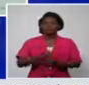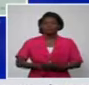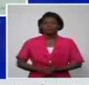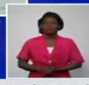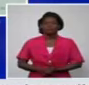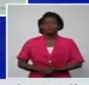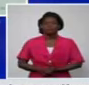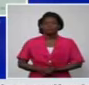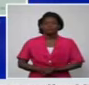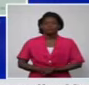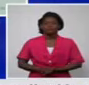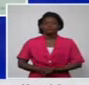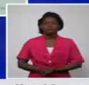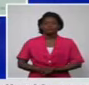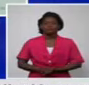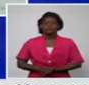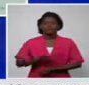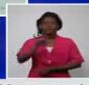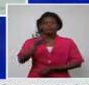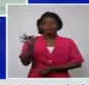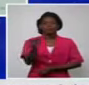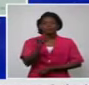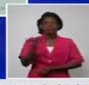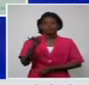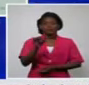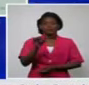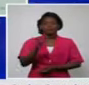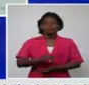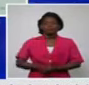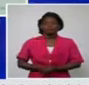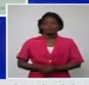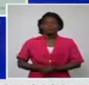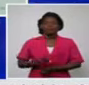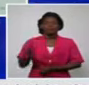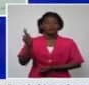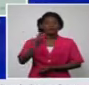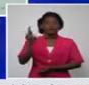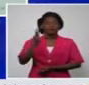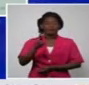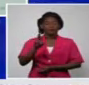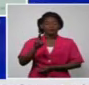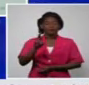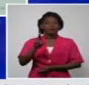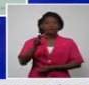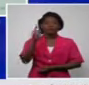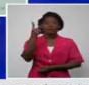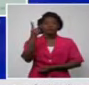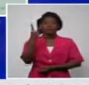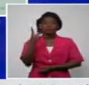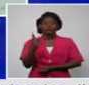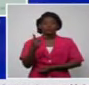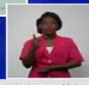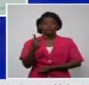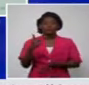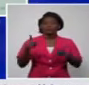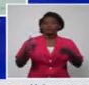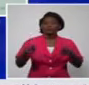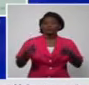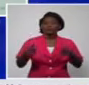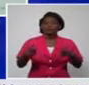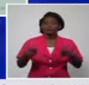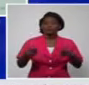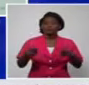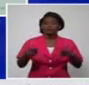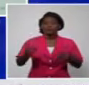tanto disperso en 5 municipios. Remedios y Ranchuelo con 2 cada uno, Caibarien, Santo Domingo y